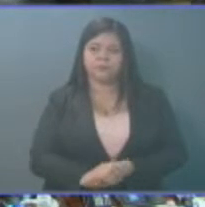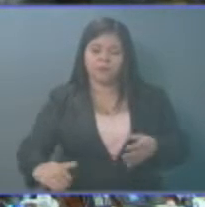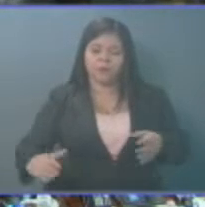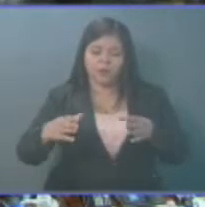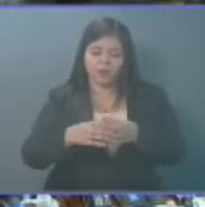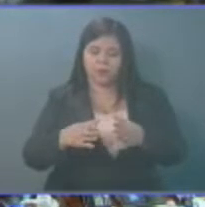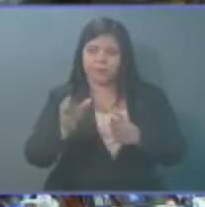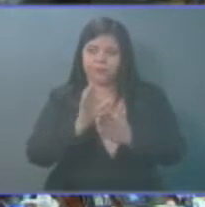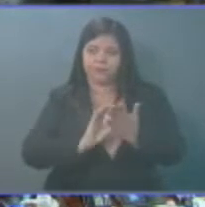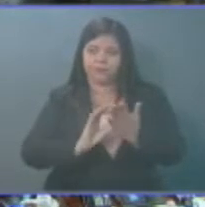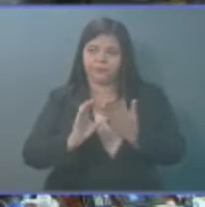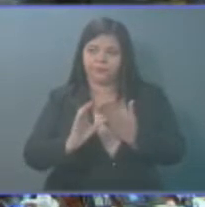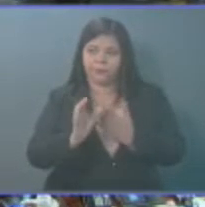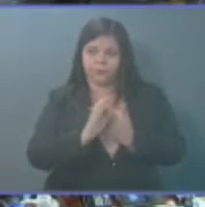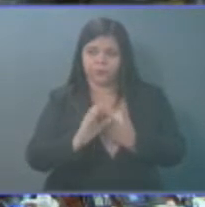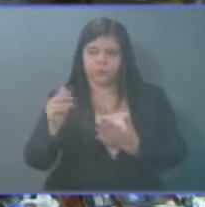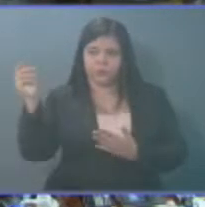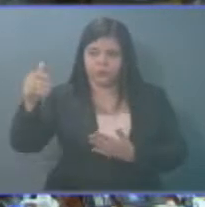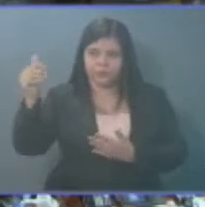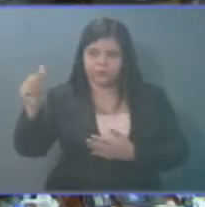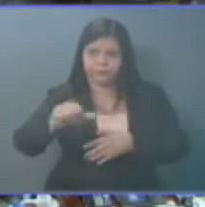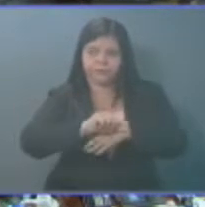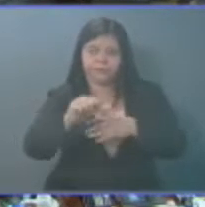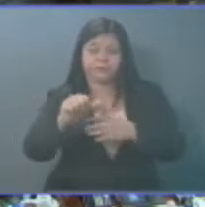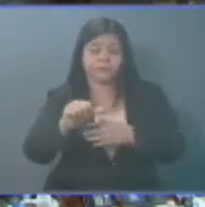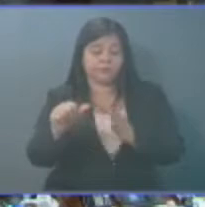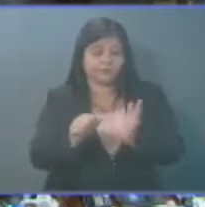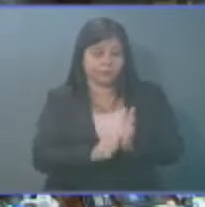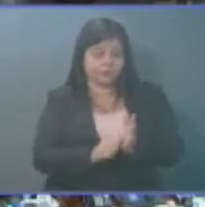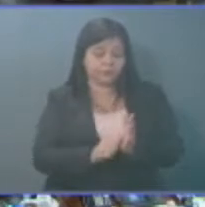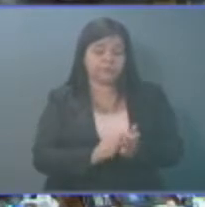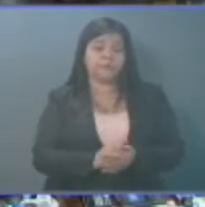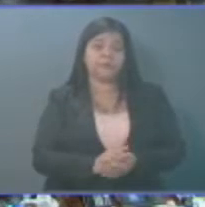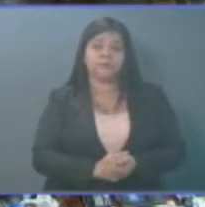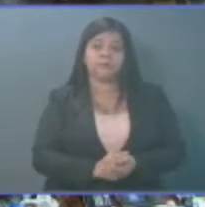Comisión de Cultura y Educación, Palacio Legislativo, San Salvador,